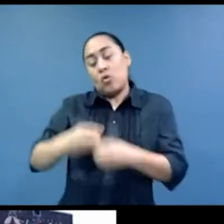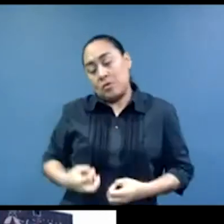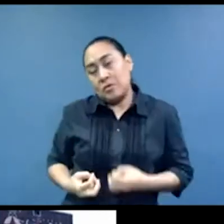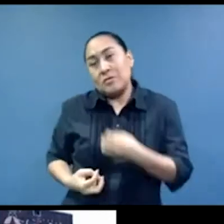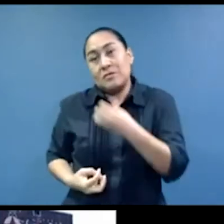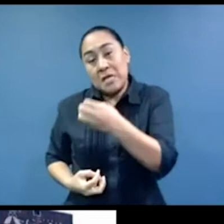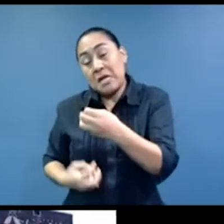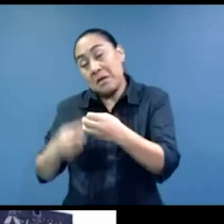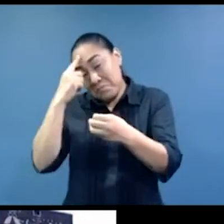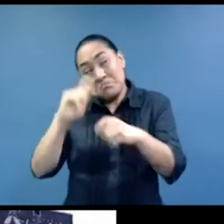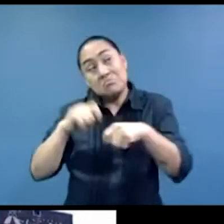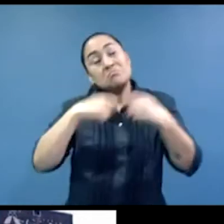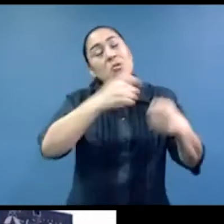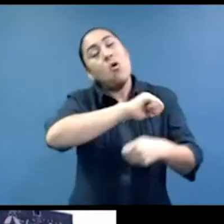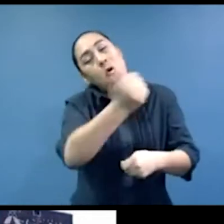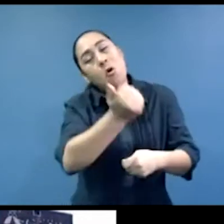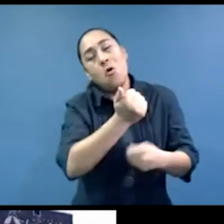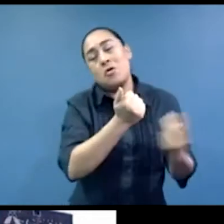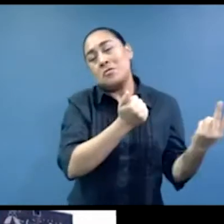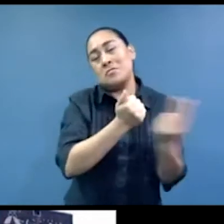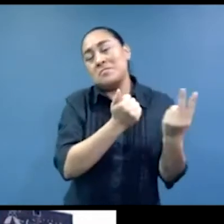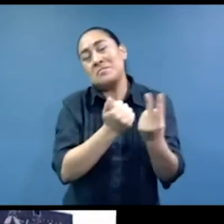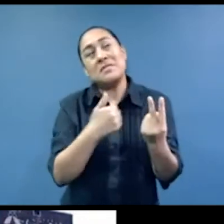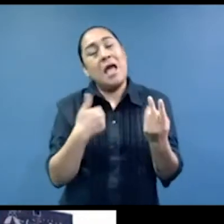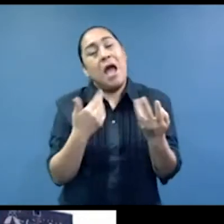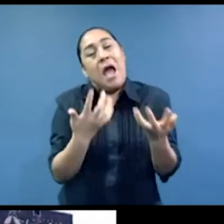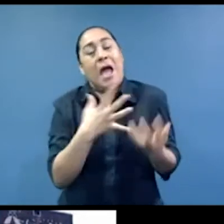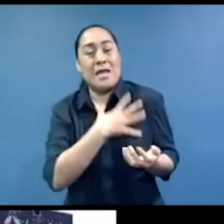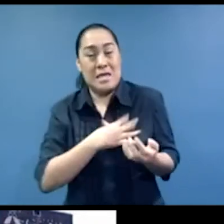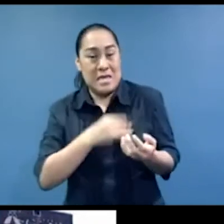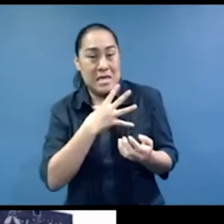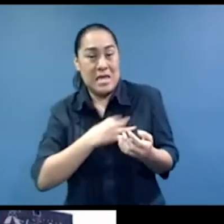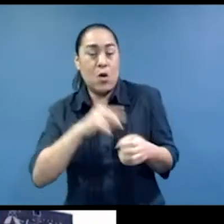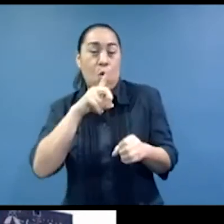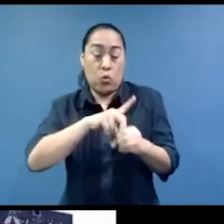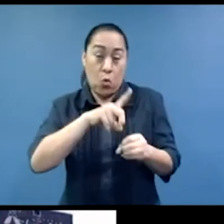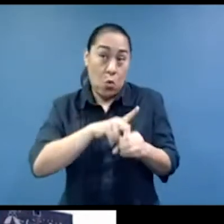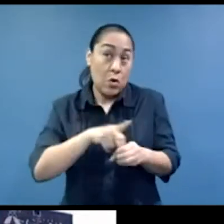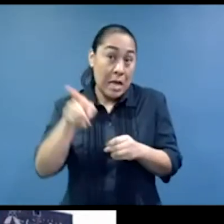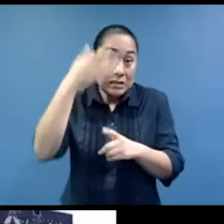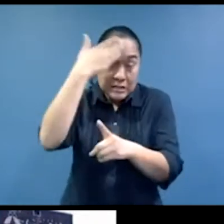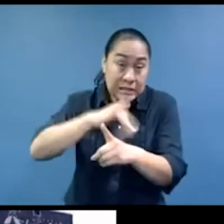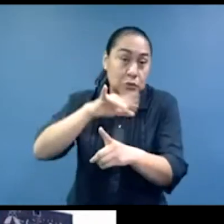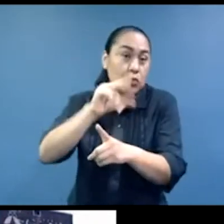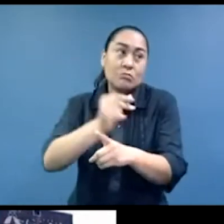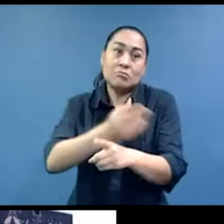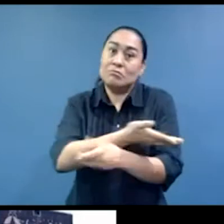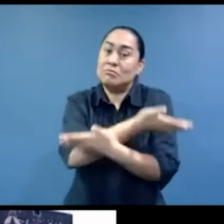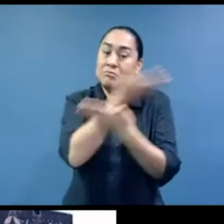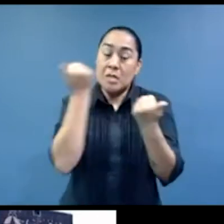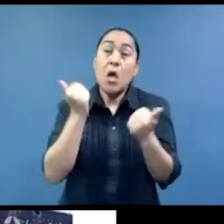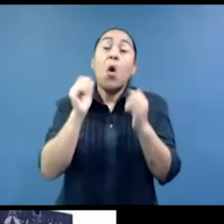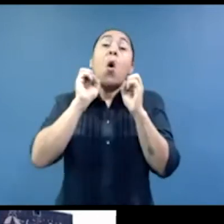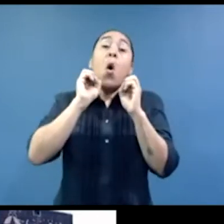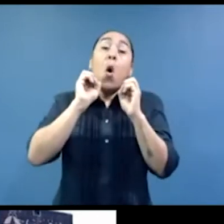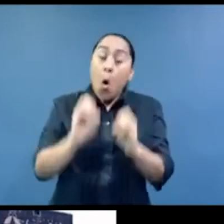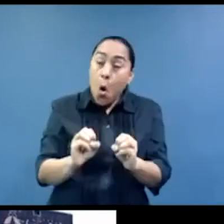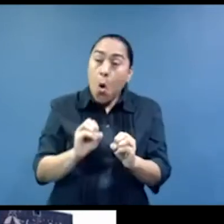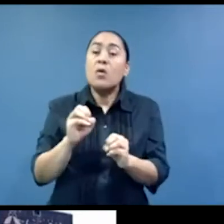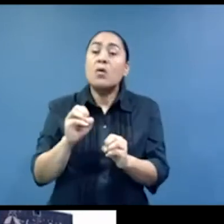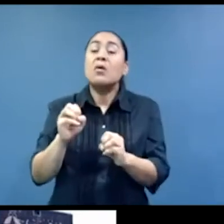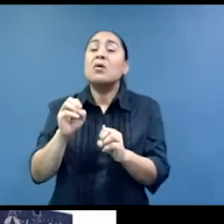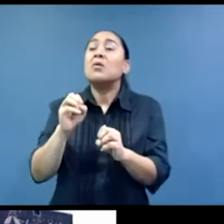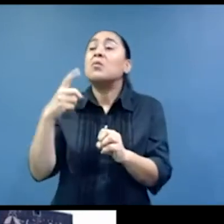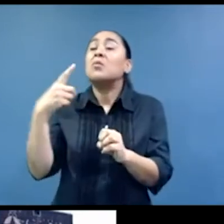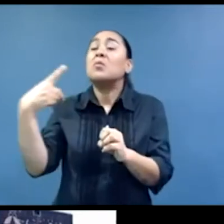una persona que quiere gestar o simple y sencillamente le sobró de alguno de esos procedimientos,